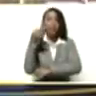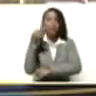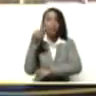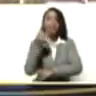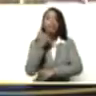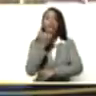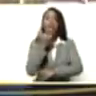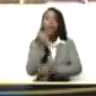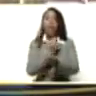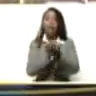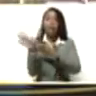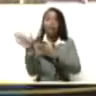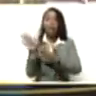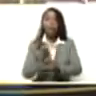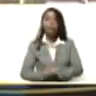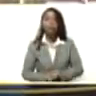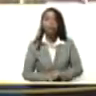gratuito